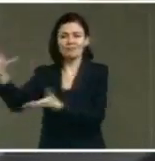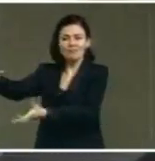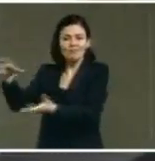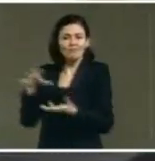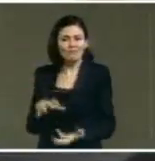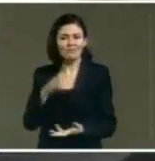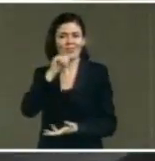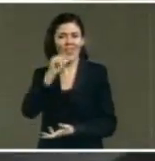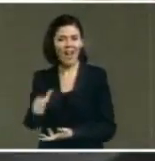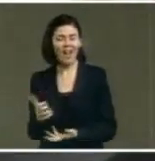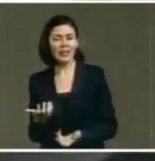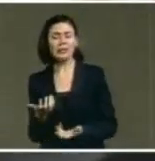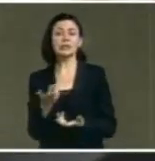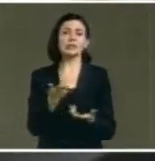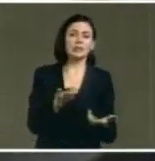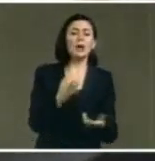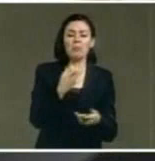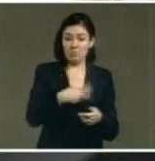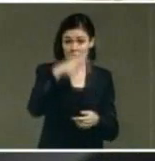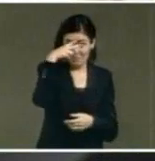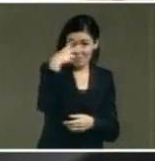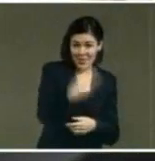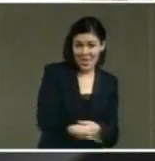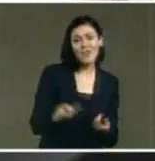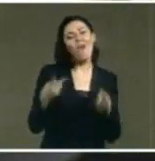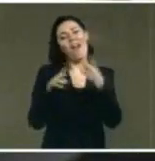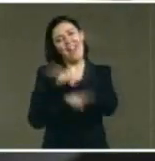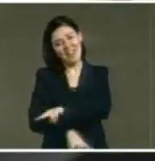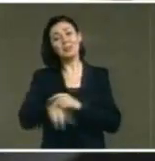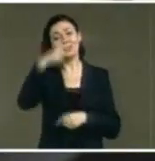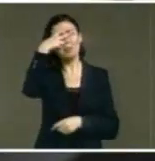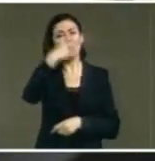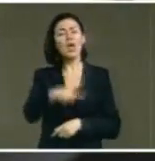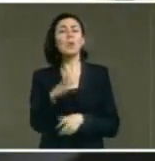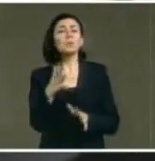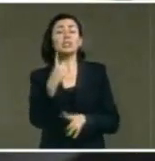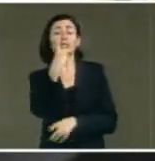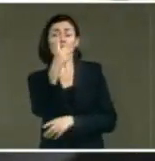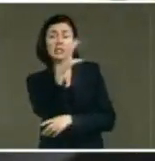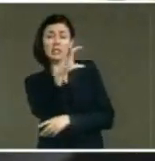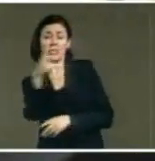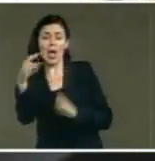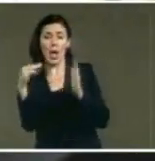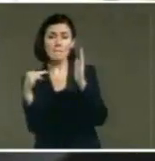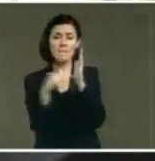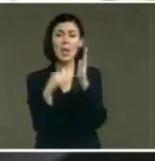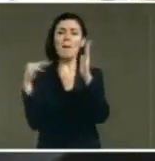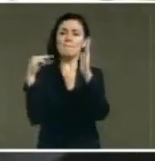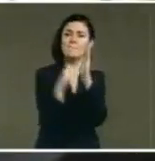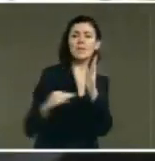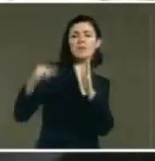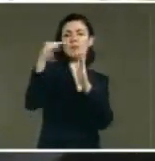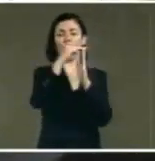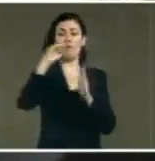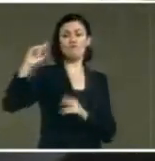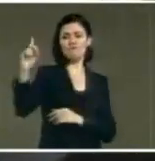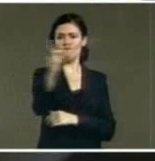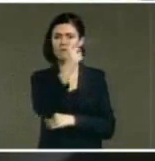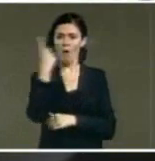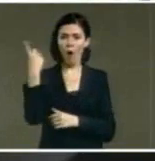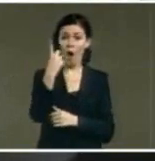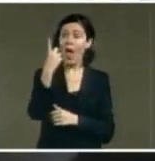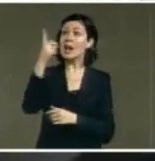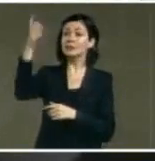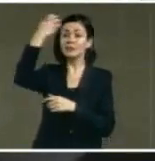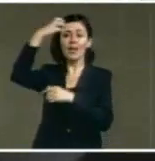administración, México ha logrado atraer más de 100,000 millones de dólares adicionales de inversión